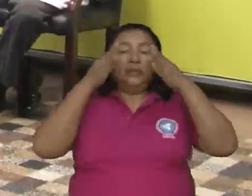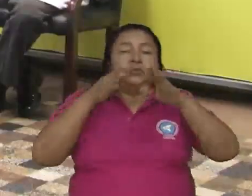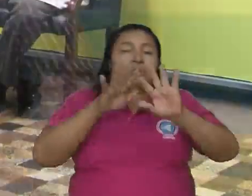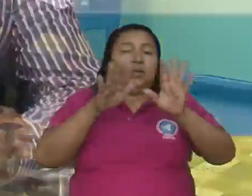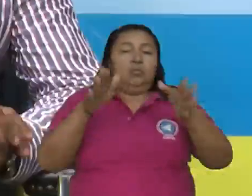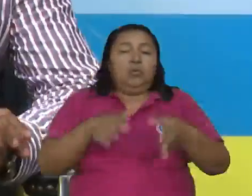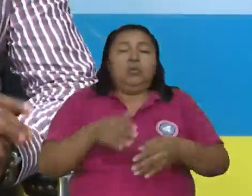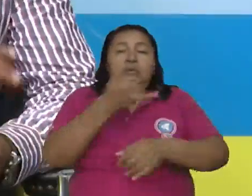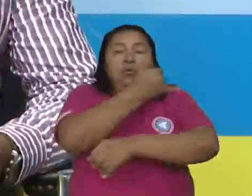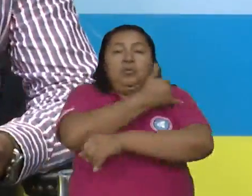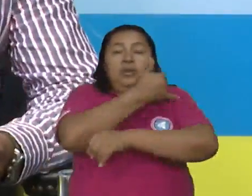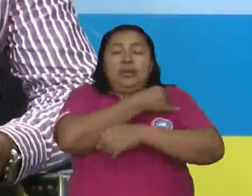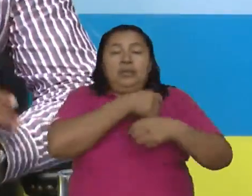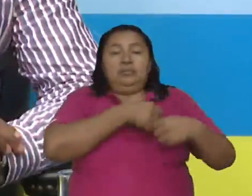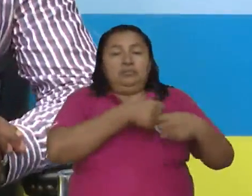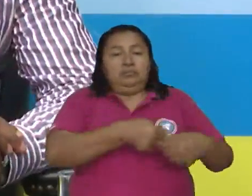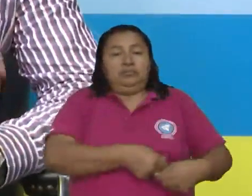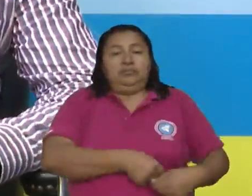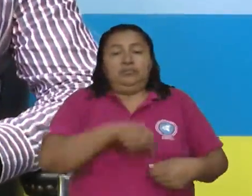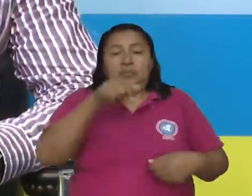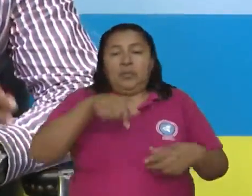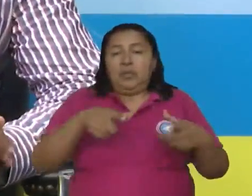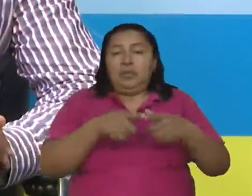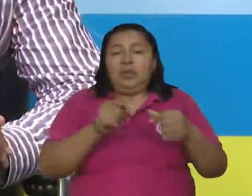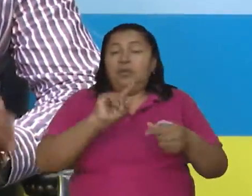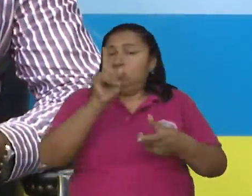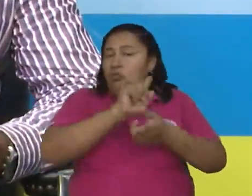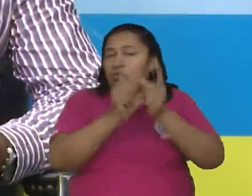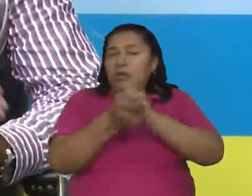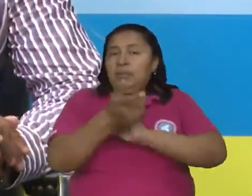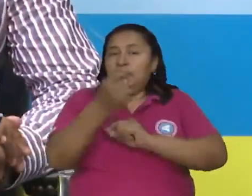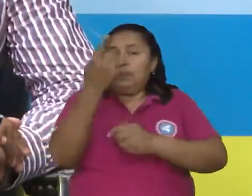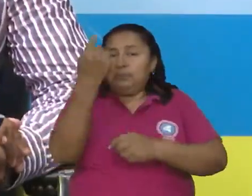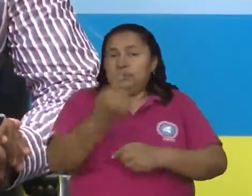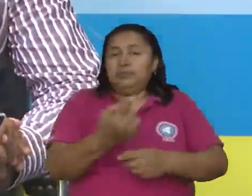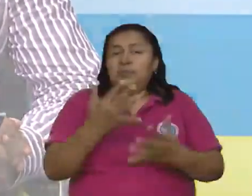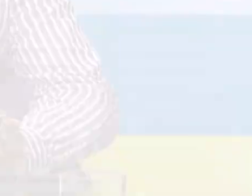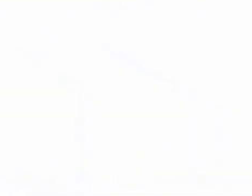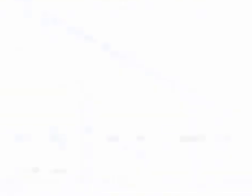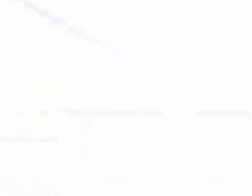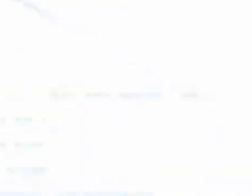mujer, como es el Hospital Berta Calderón. Usted no le cambie de canal, que ya regresamos.